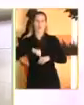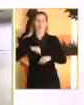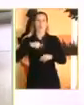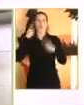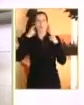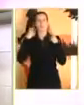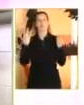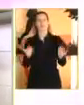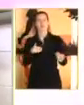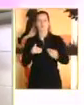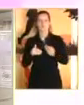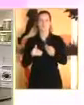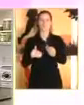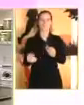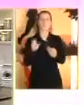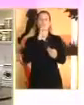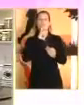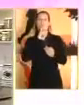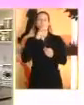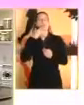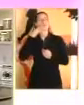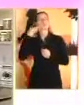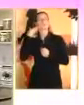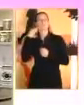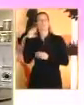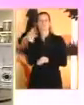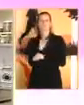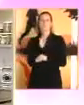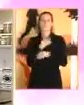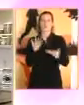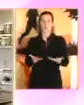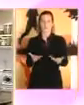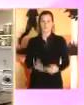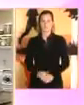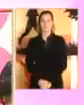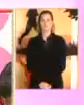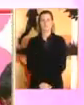la dignidad y el cuidado de nuestro presente.